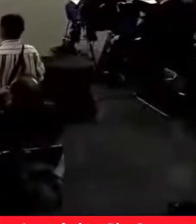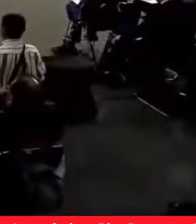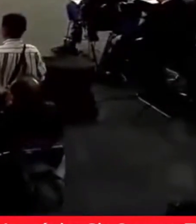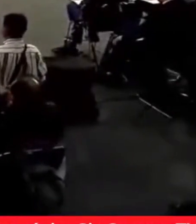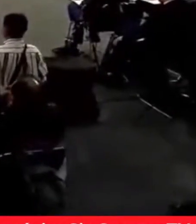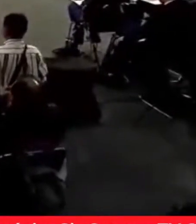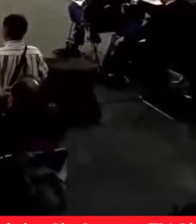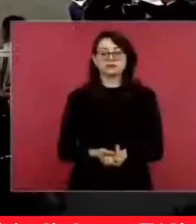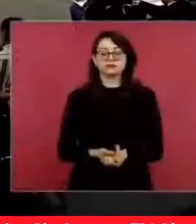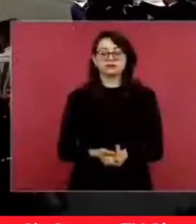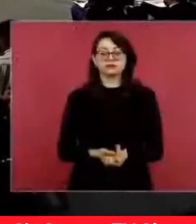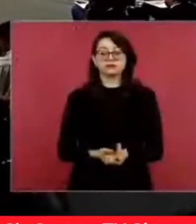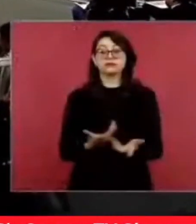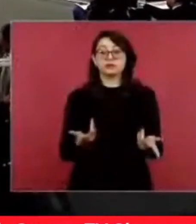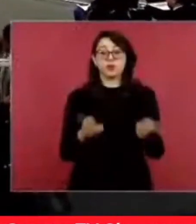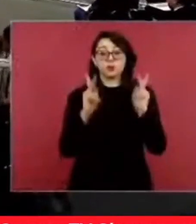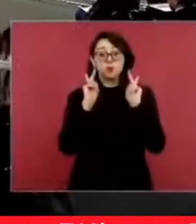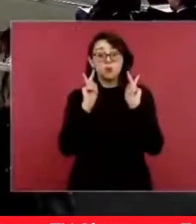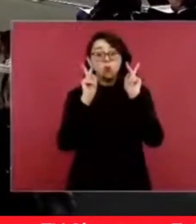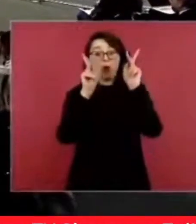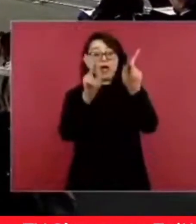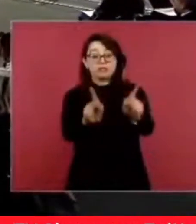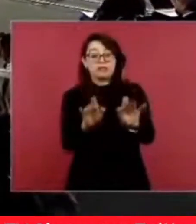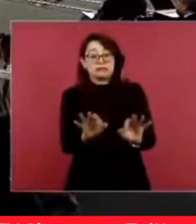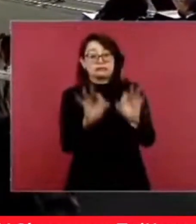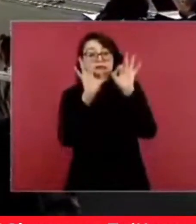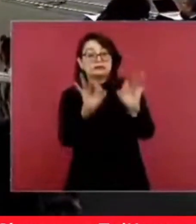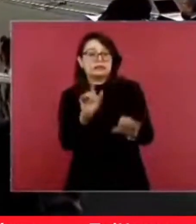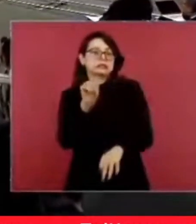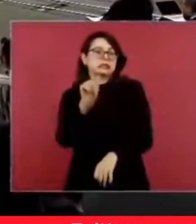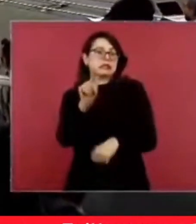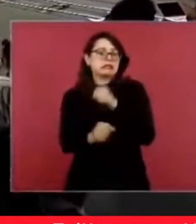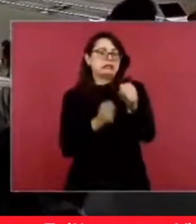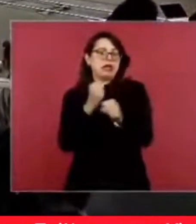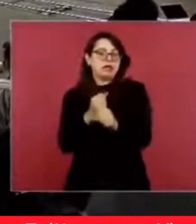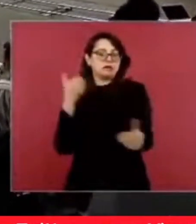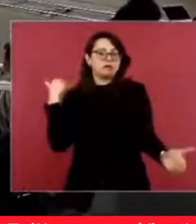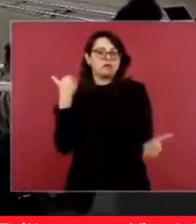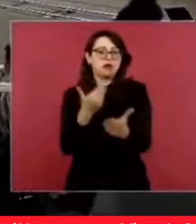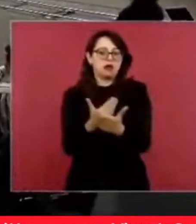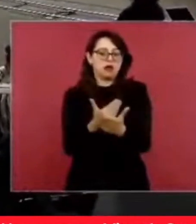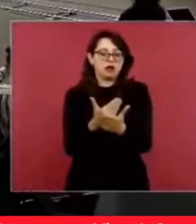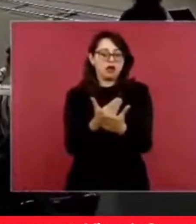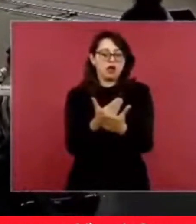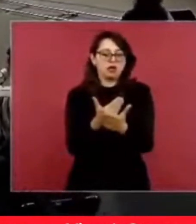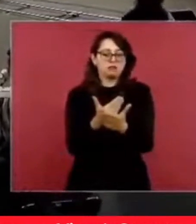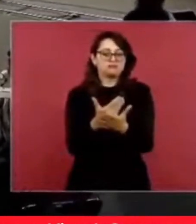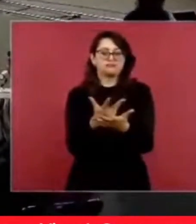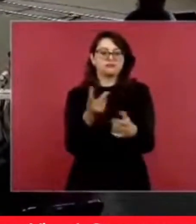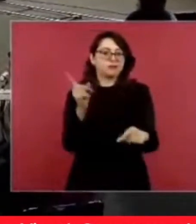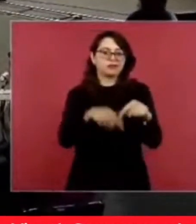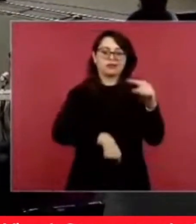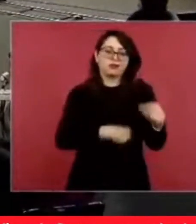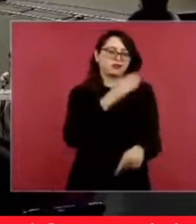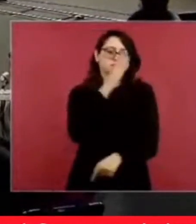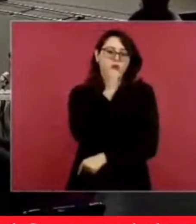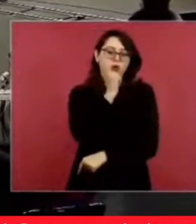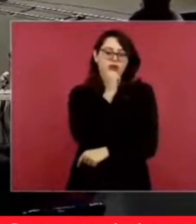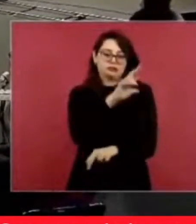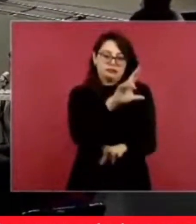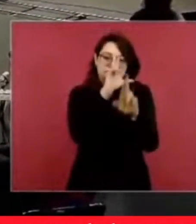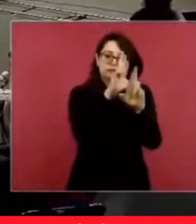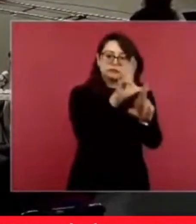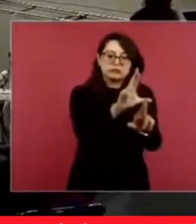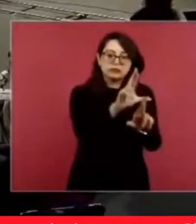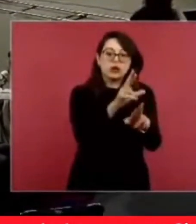la arquitectura de ese mismo puente y se va a quedar un puente muy bonito. Esas novelas que vimos aquí en este ejercicio,